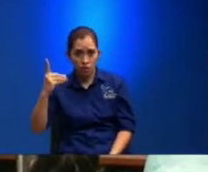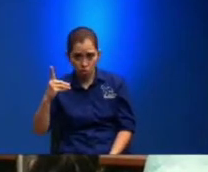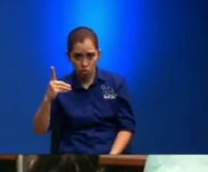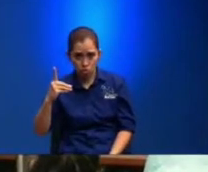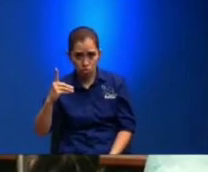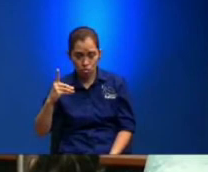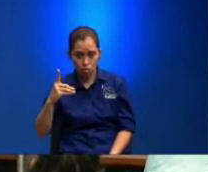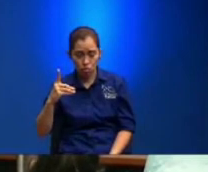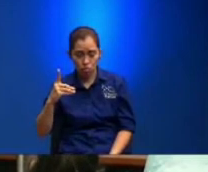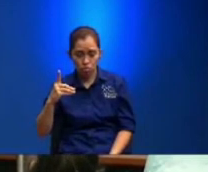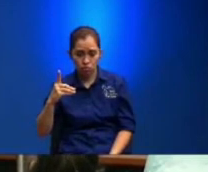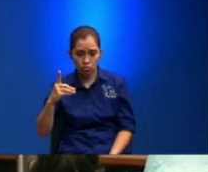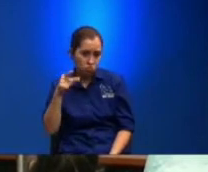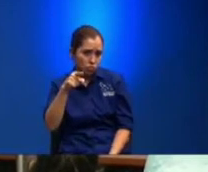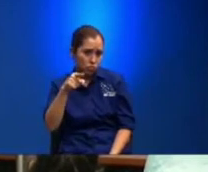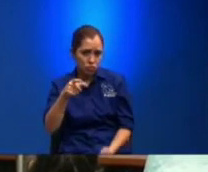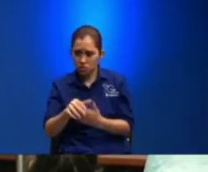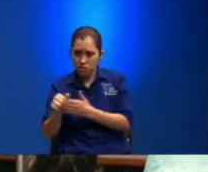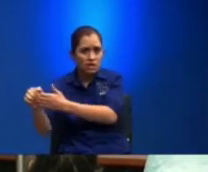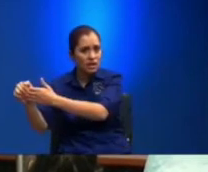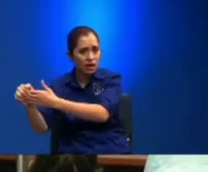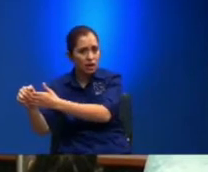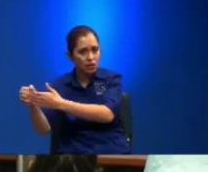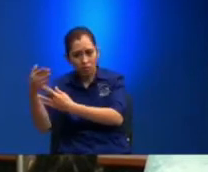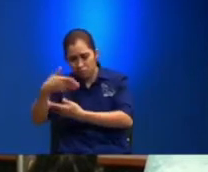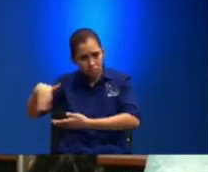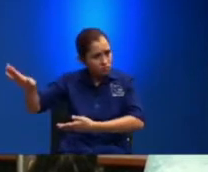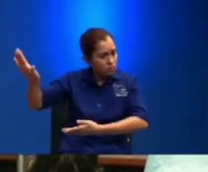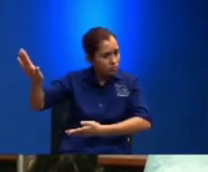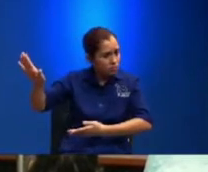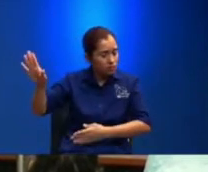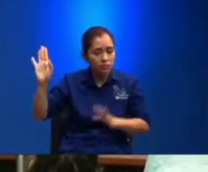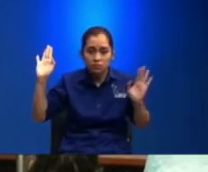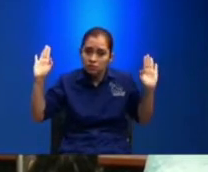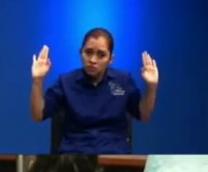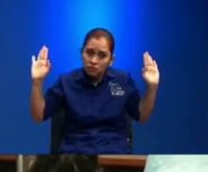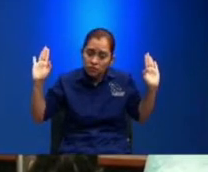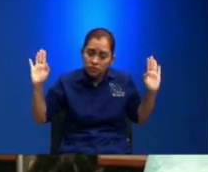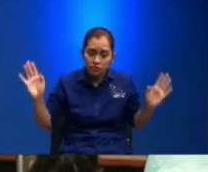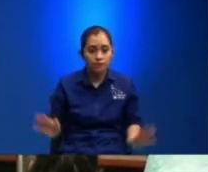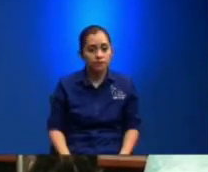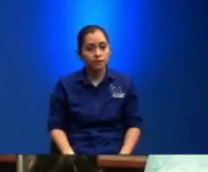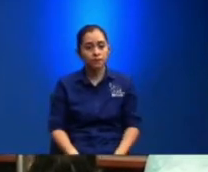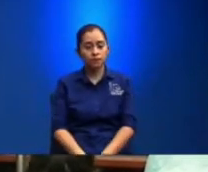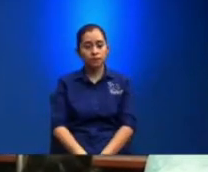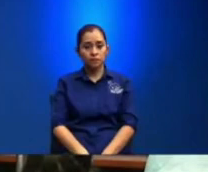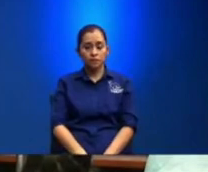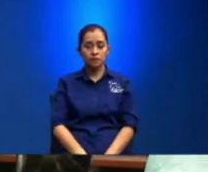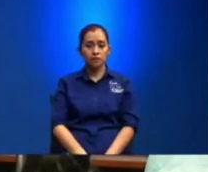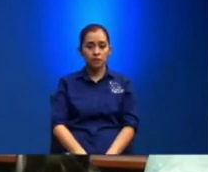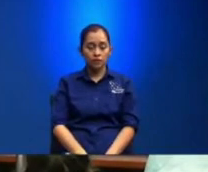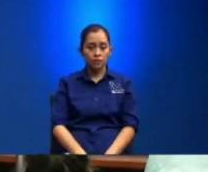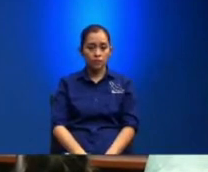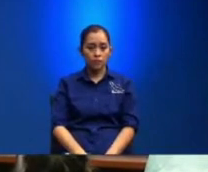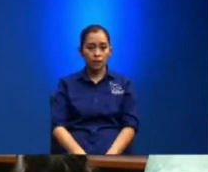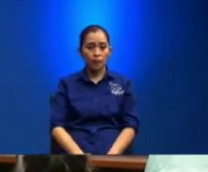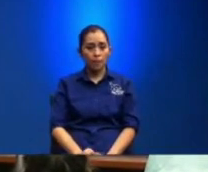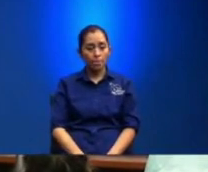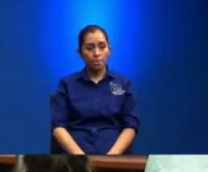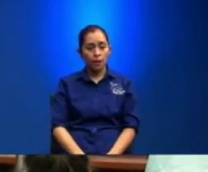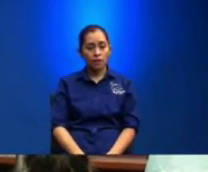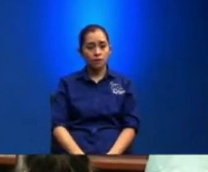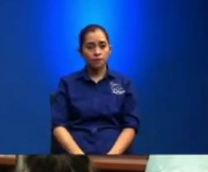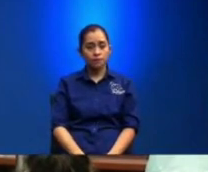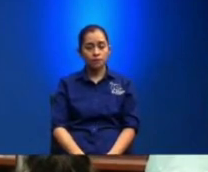dios no anda limón ya no le a nadie óyeme escúchame por favor como he oído a veces cuando la gente evangelista alguien lo dice